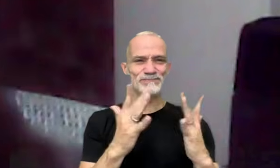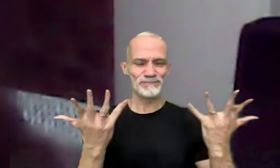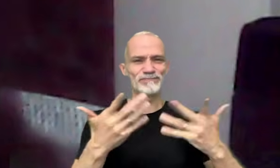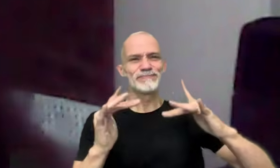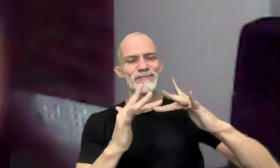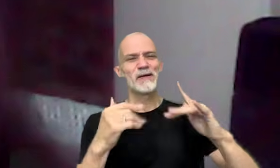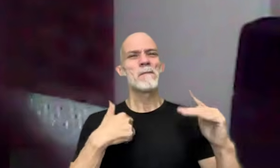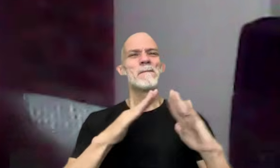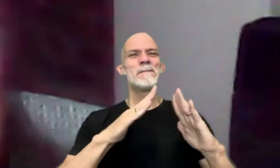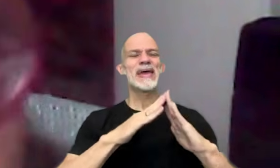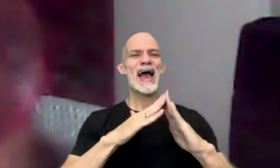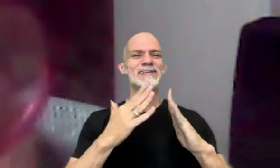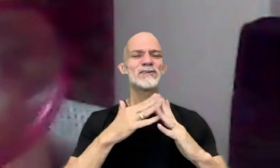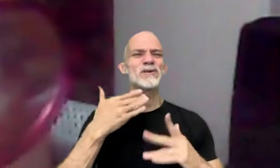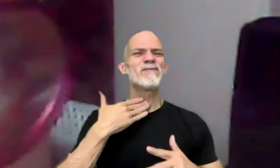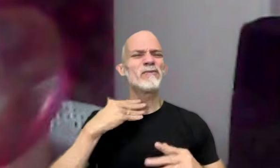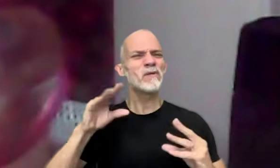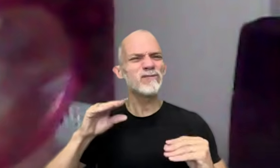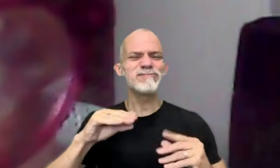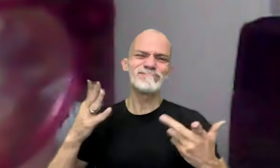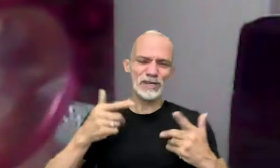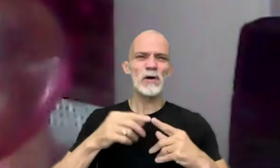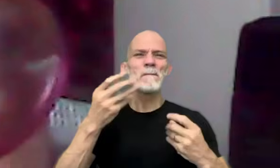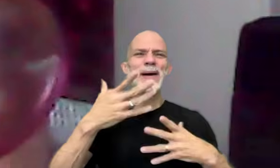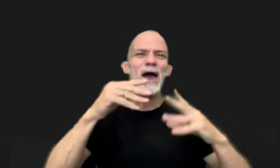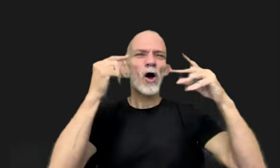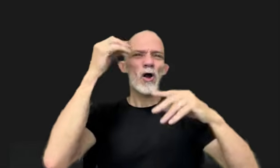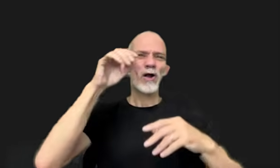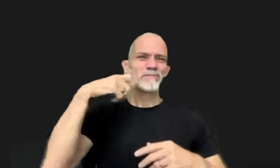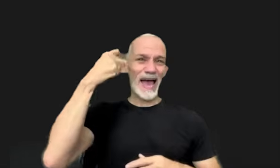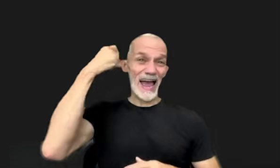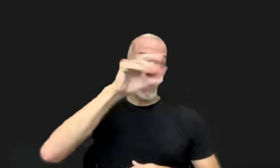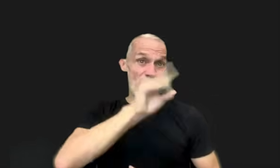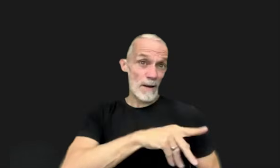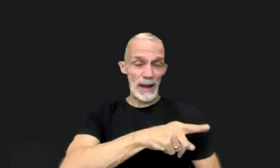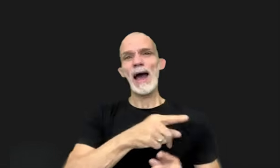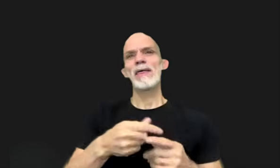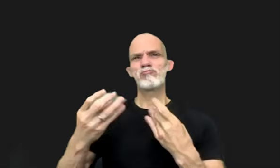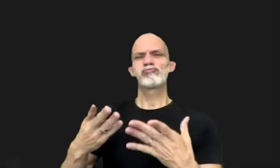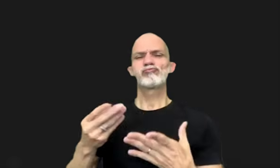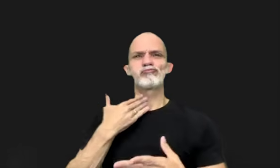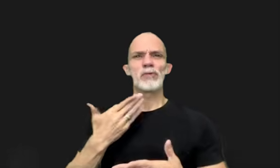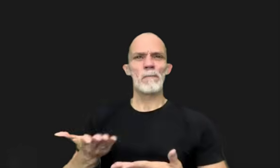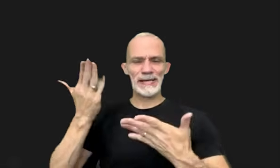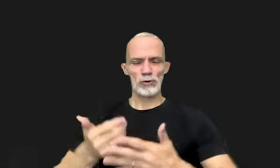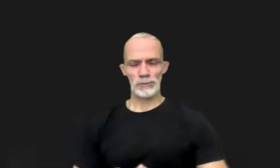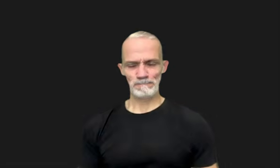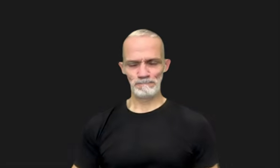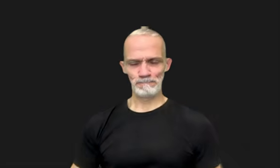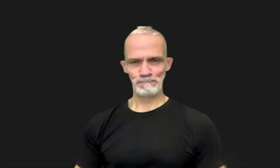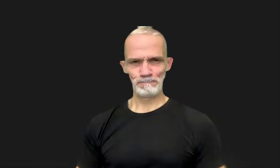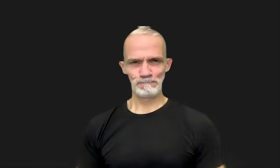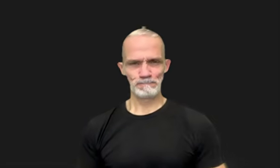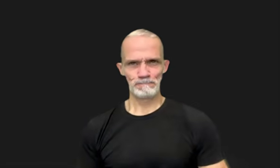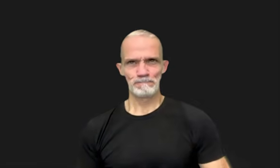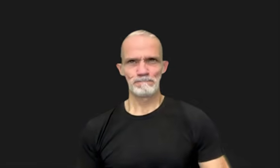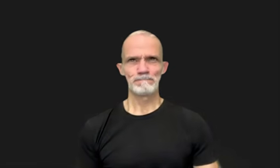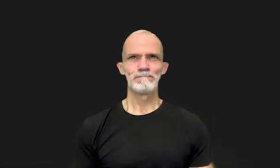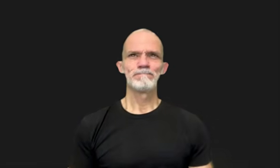problemitas, sí, con internet y no se me escuchaba bien. Entonces, bajando la cámara, mejoro.